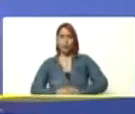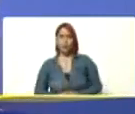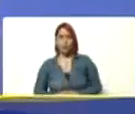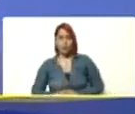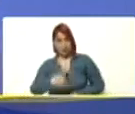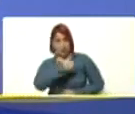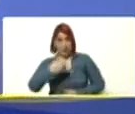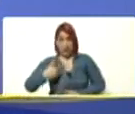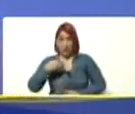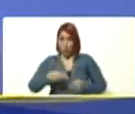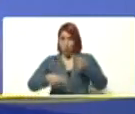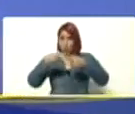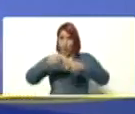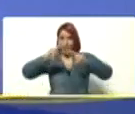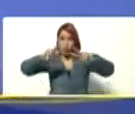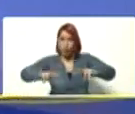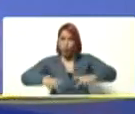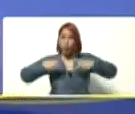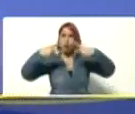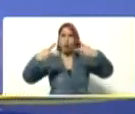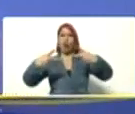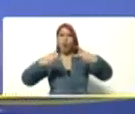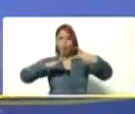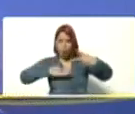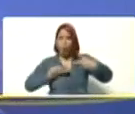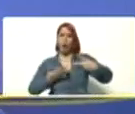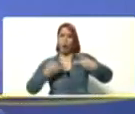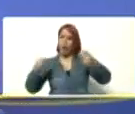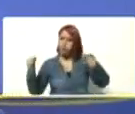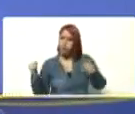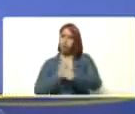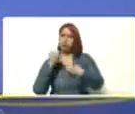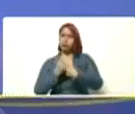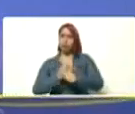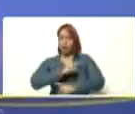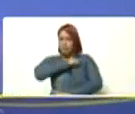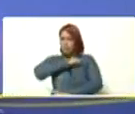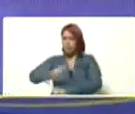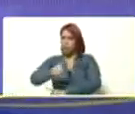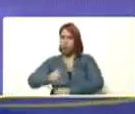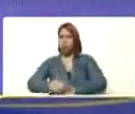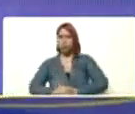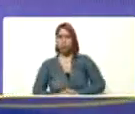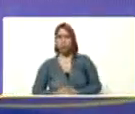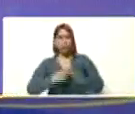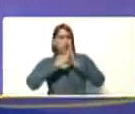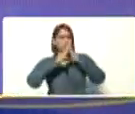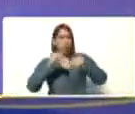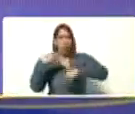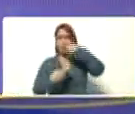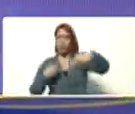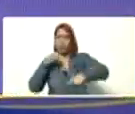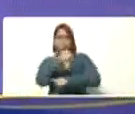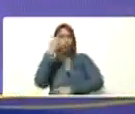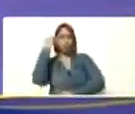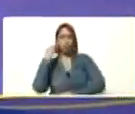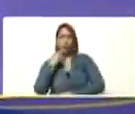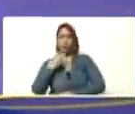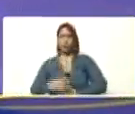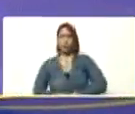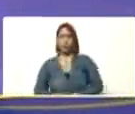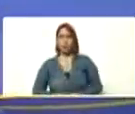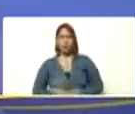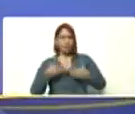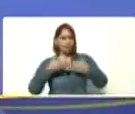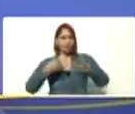queremos construir nuevo, es viable, entonces doy la orden a toda la revolución bolivariana de activar